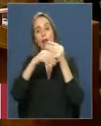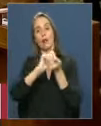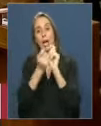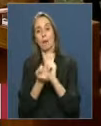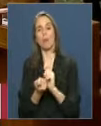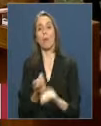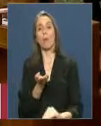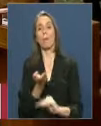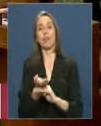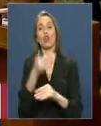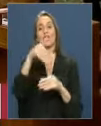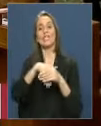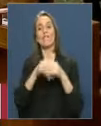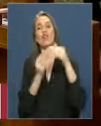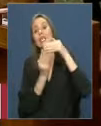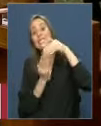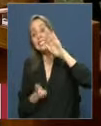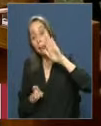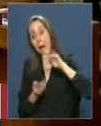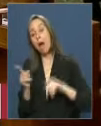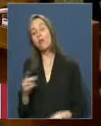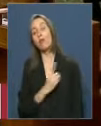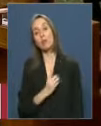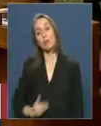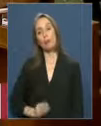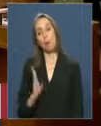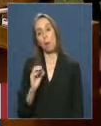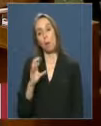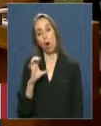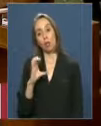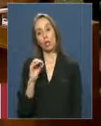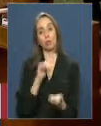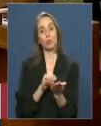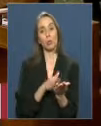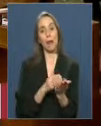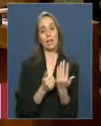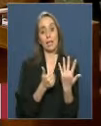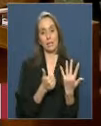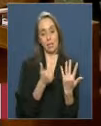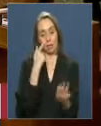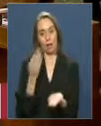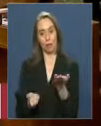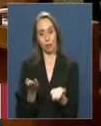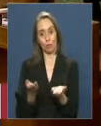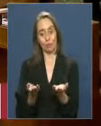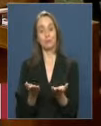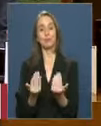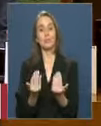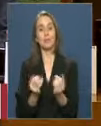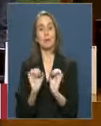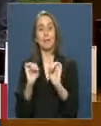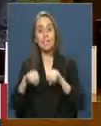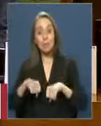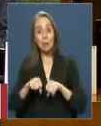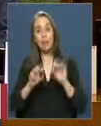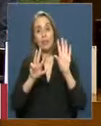sido solicitada por el diputado señor Gabriel Boric, que consta en las páginas 6 del comparado, y que requiere para su aprobación